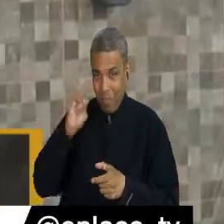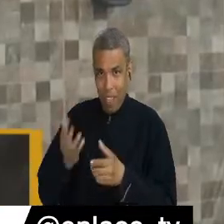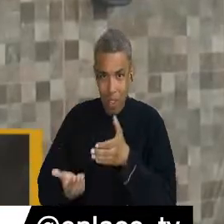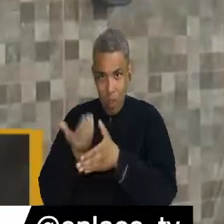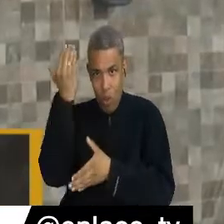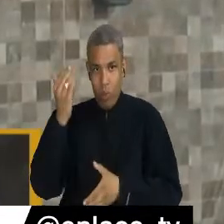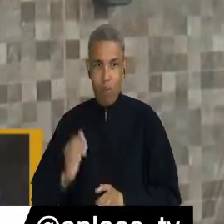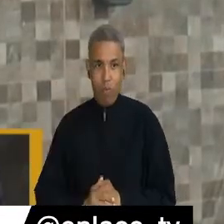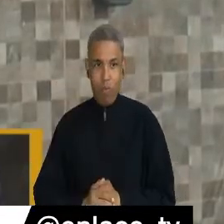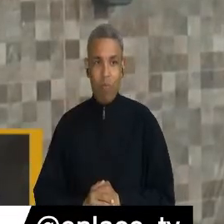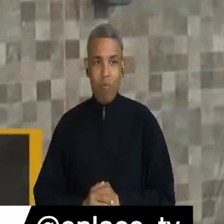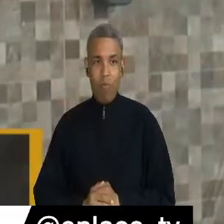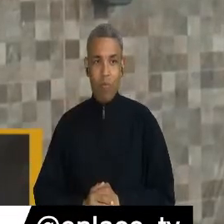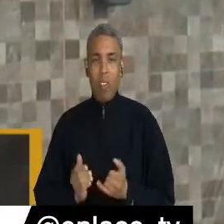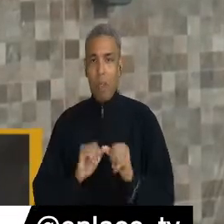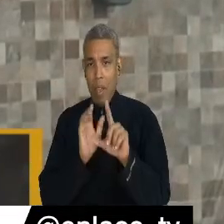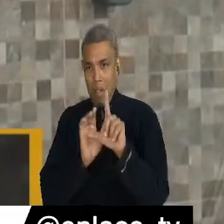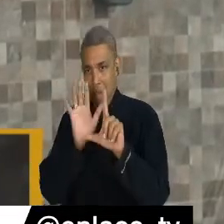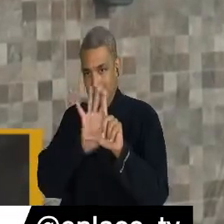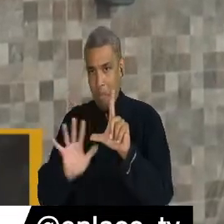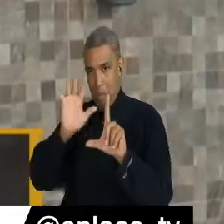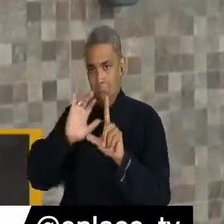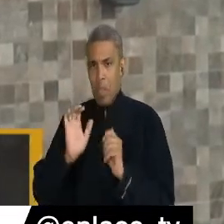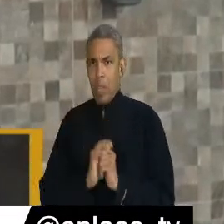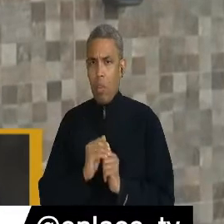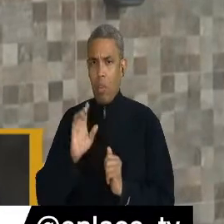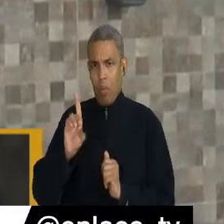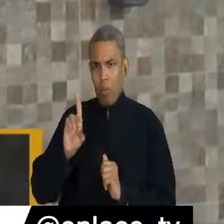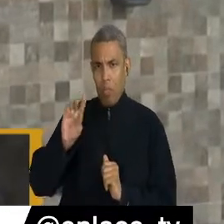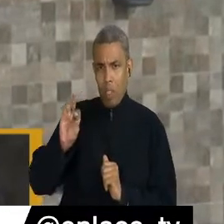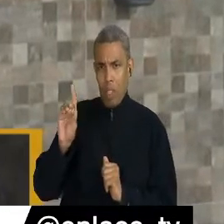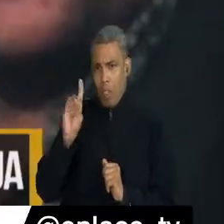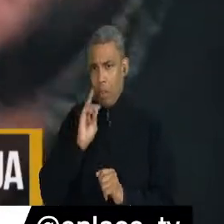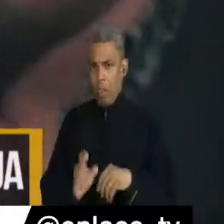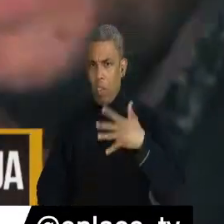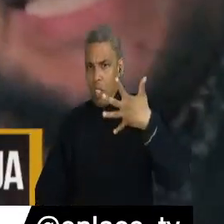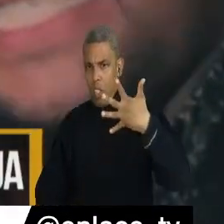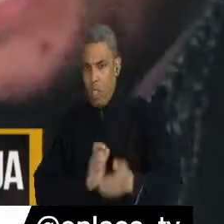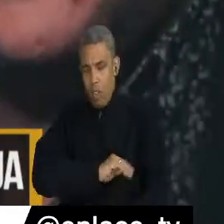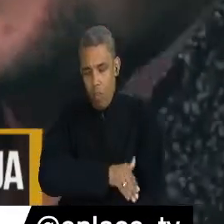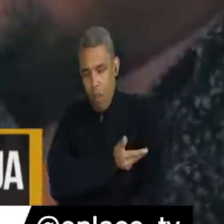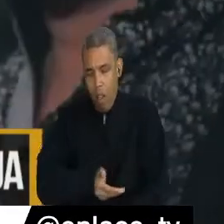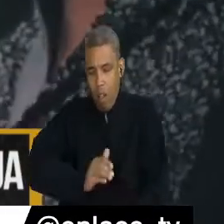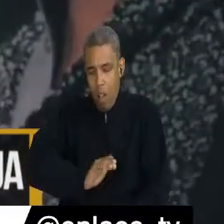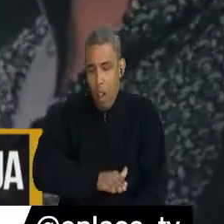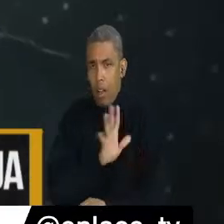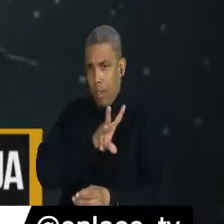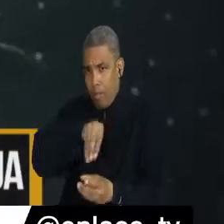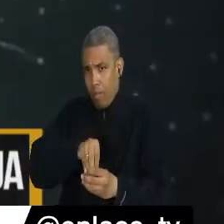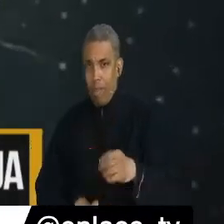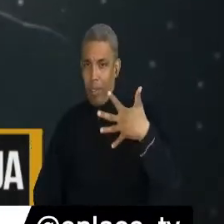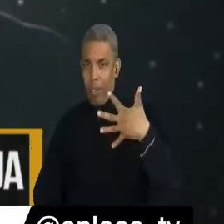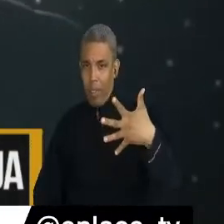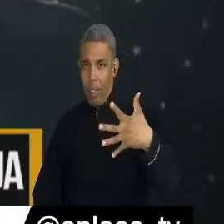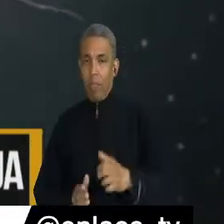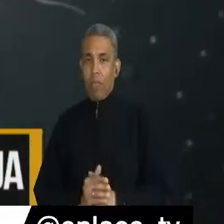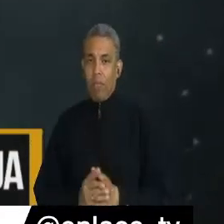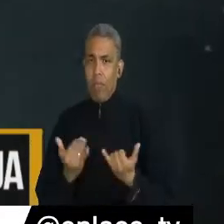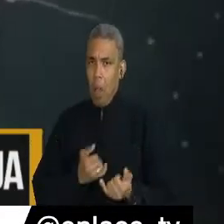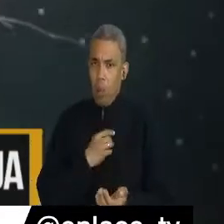trabajo discográfico de 5 temas que tiene el álbum hasta el momento y apenas estoy incursionando en la parte de la